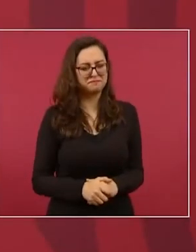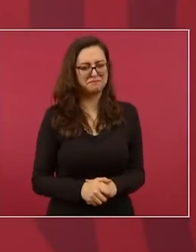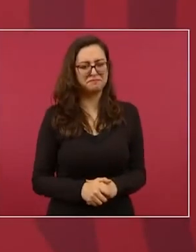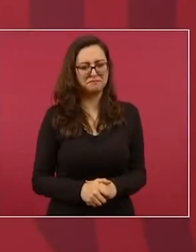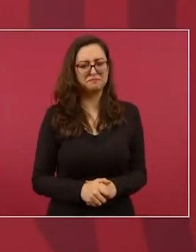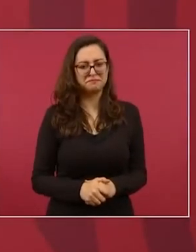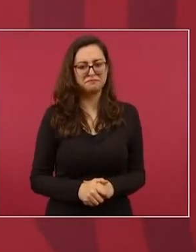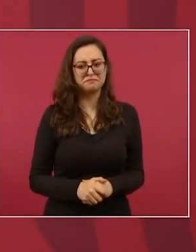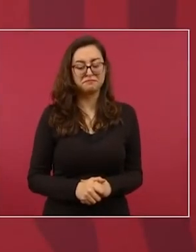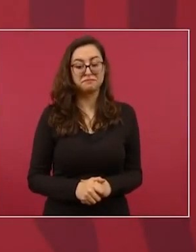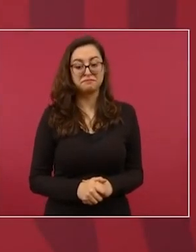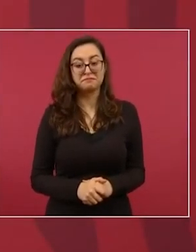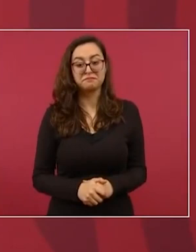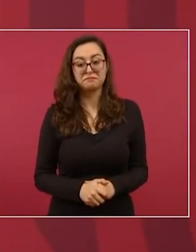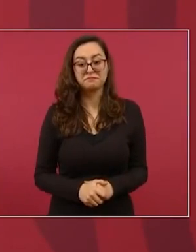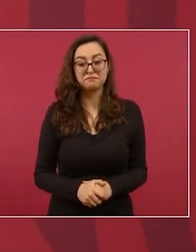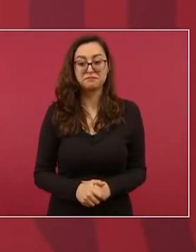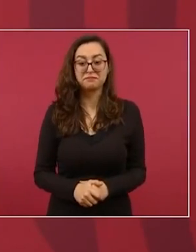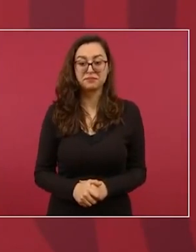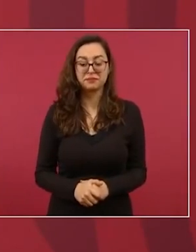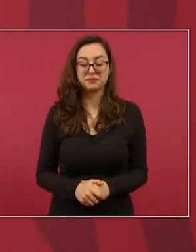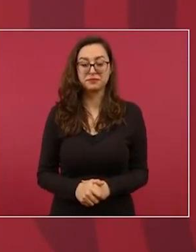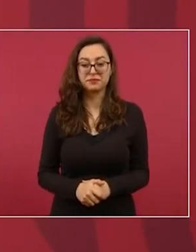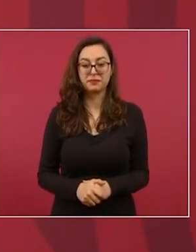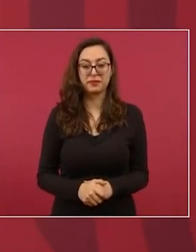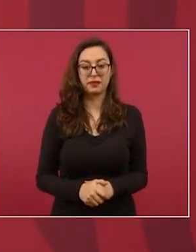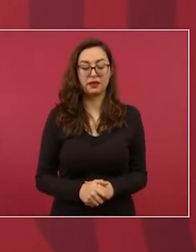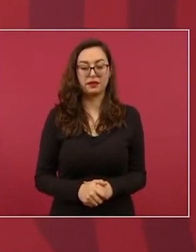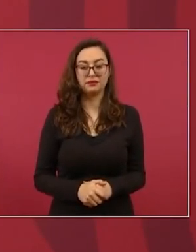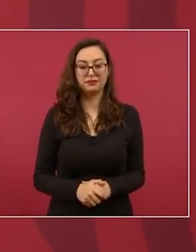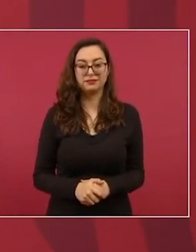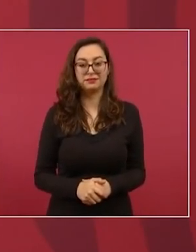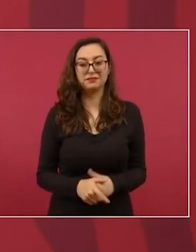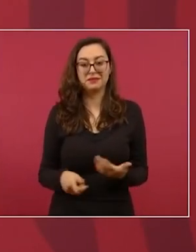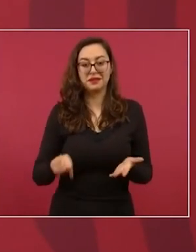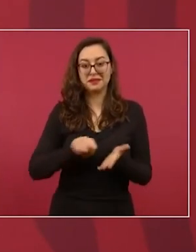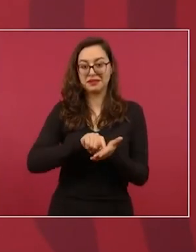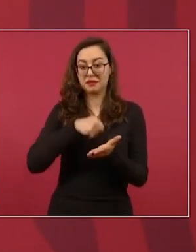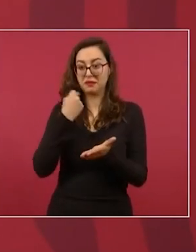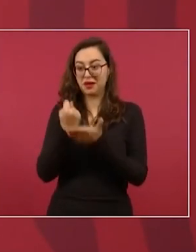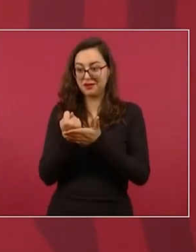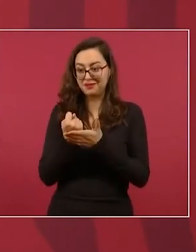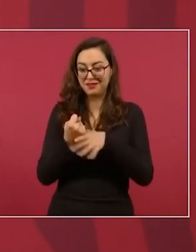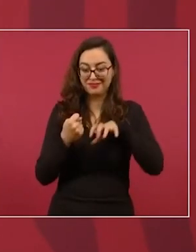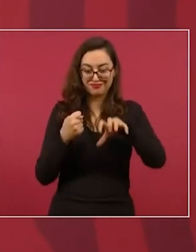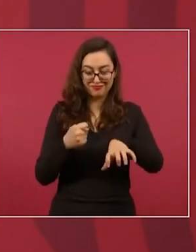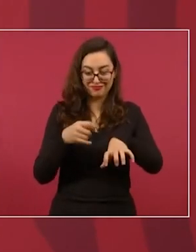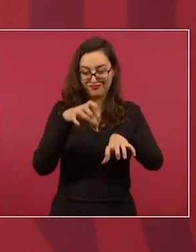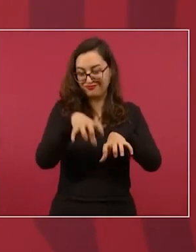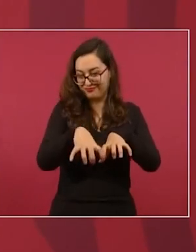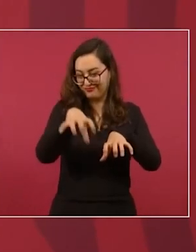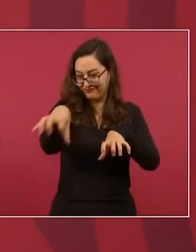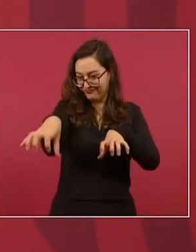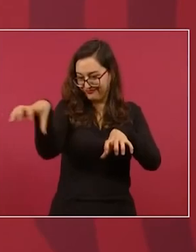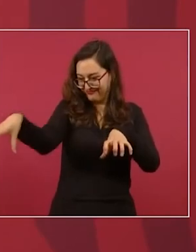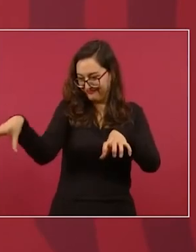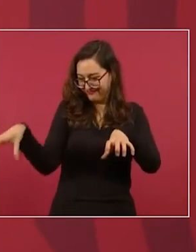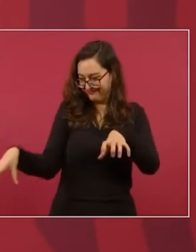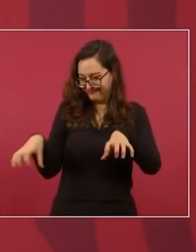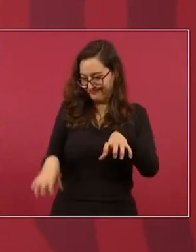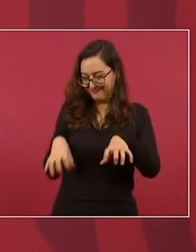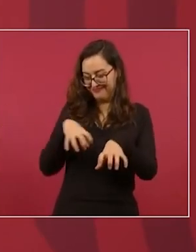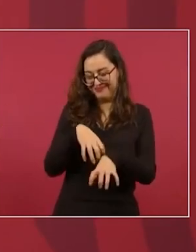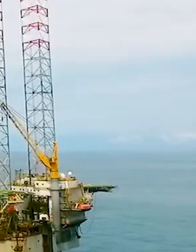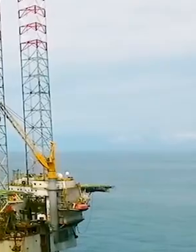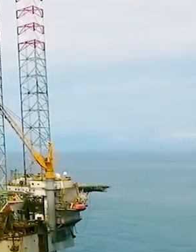En conferencia de prensa del 28 de noviembre, el presidente de México Andrés Manuel López Obrador, informó los proyectos que se van a realizar